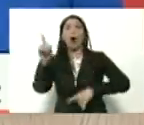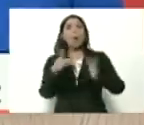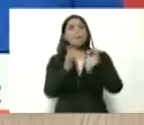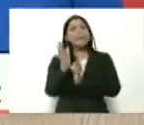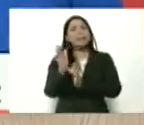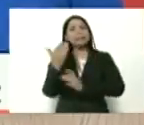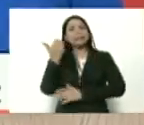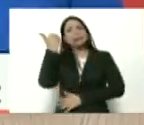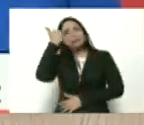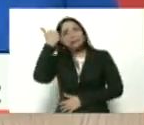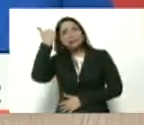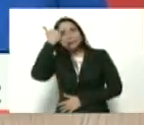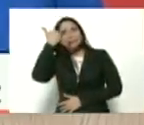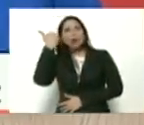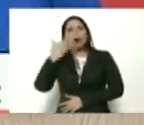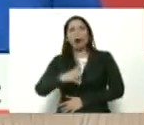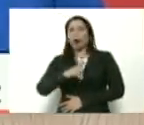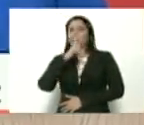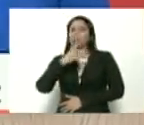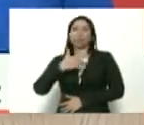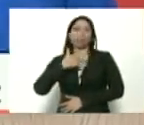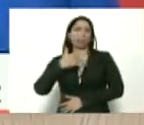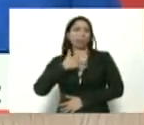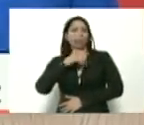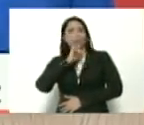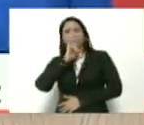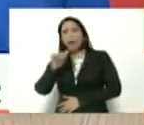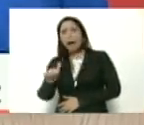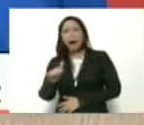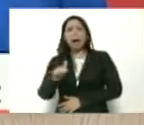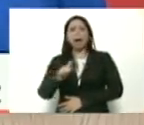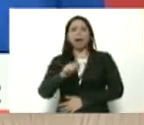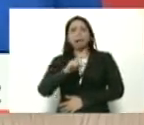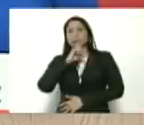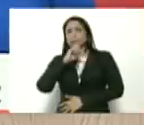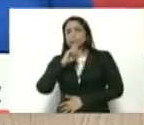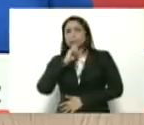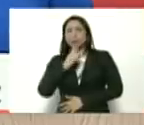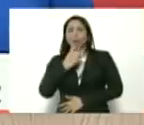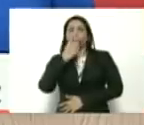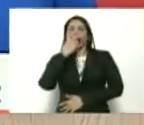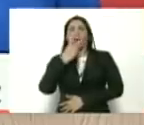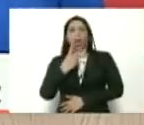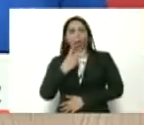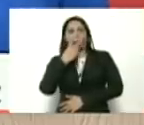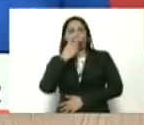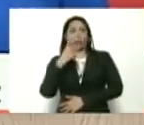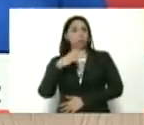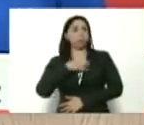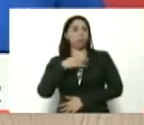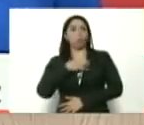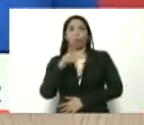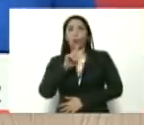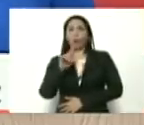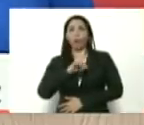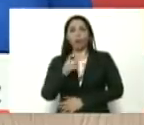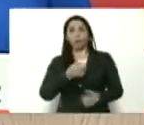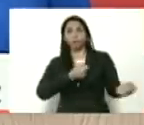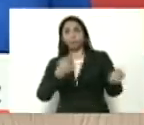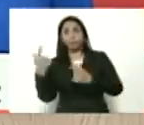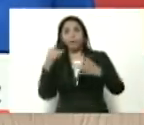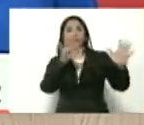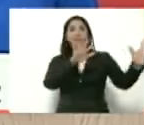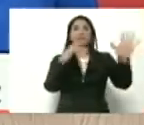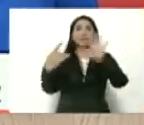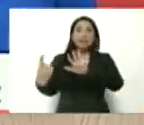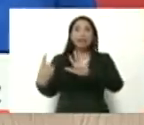fiebre, malestar general, dificultad respiratoria y es trasladada el 16 de abril